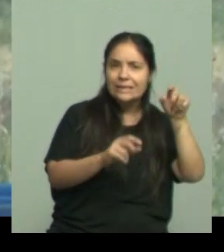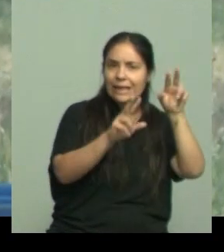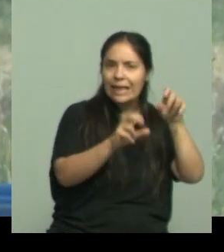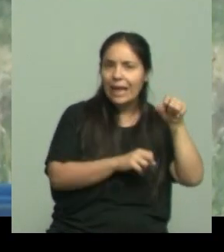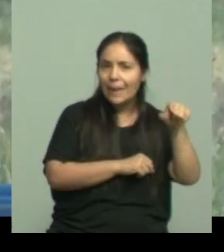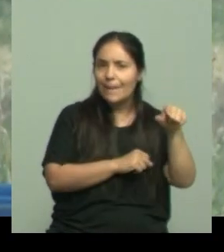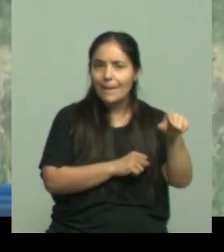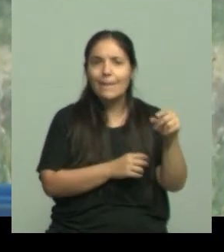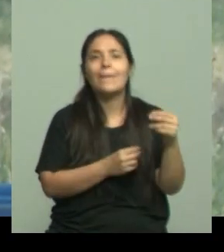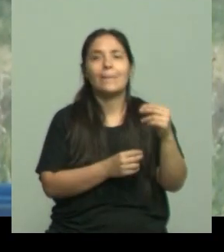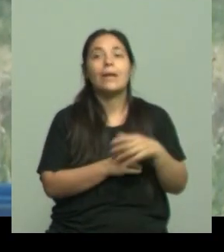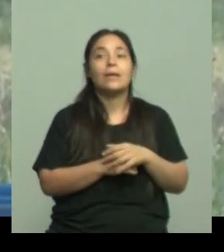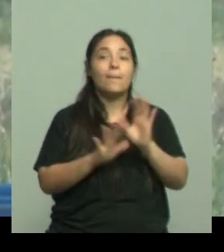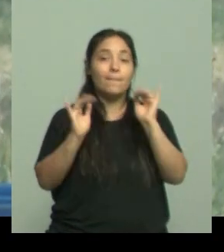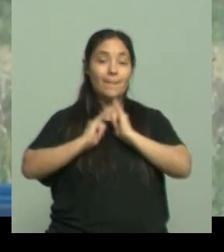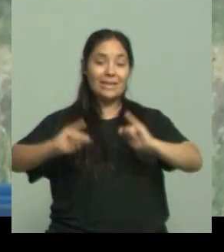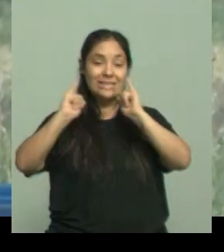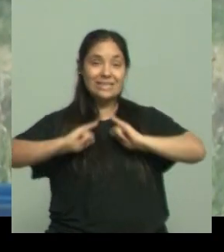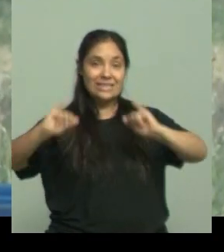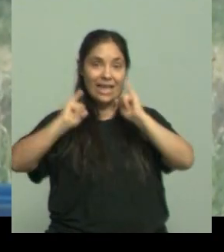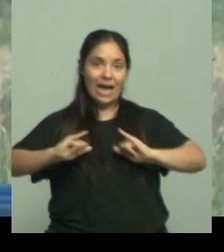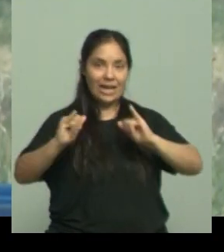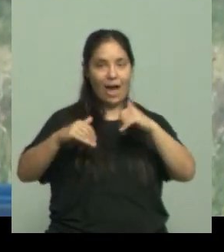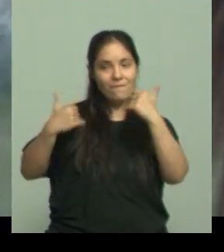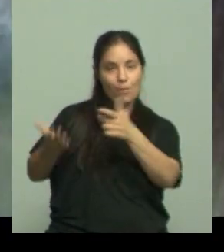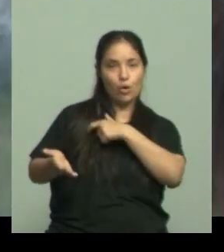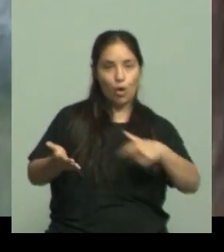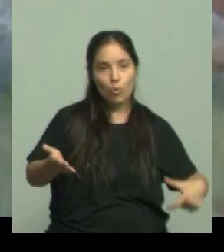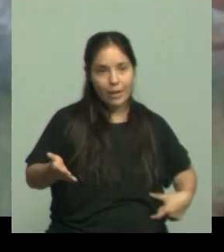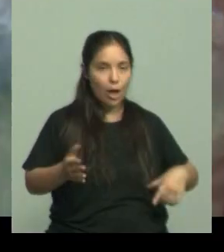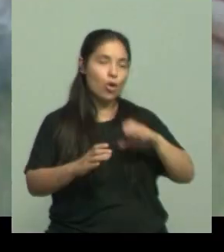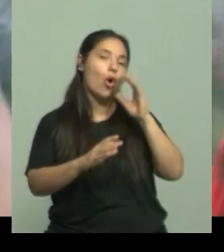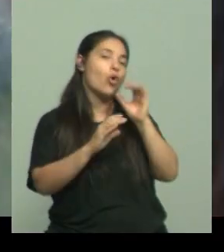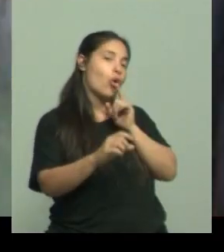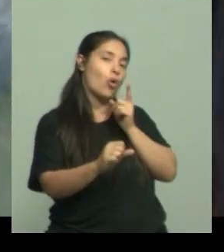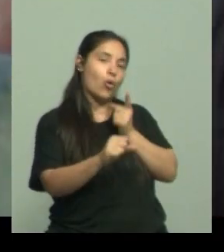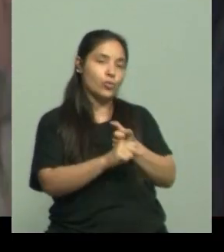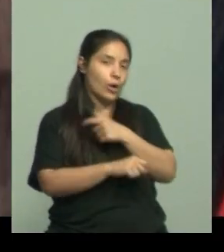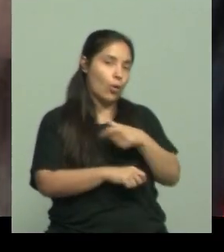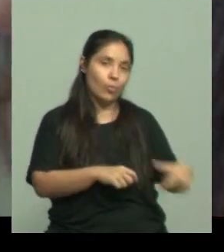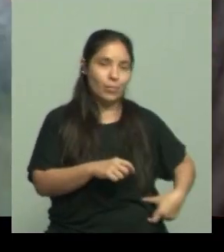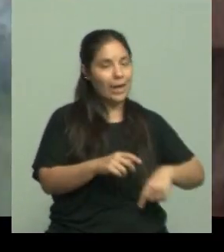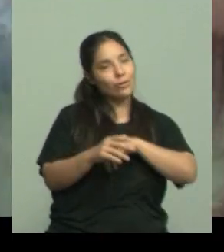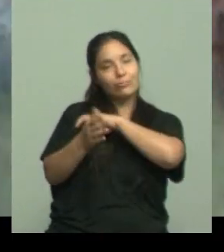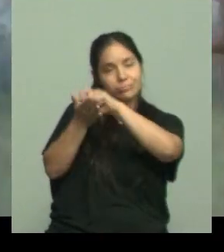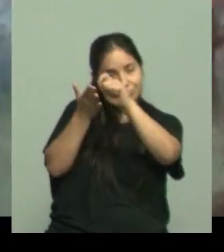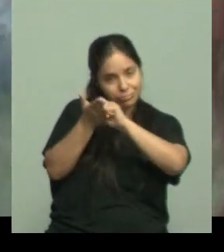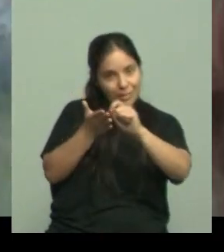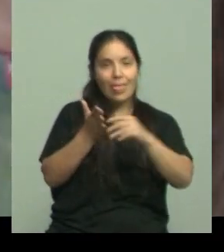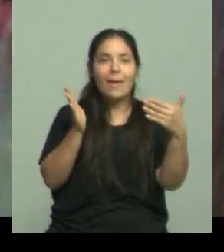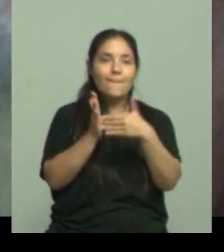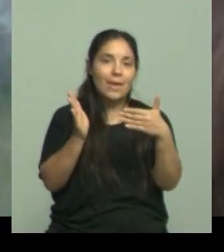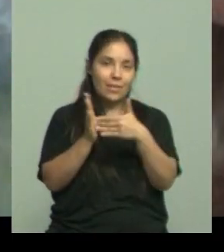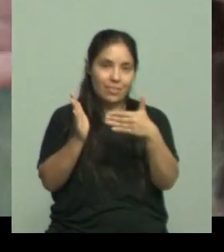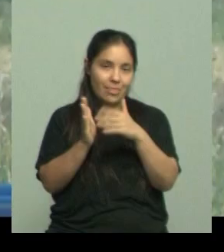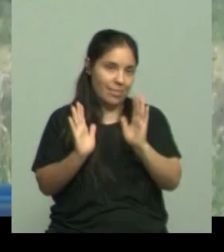están más en construcción de un mensaje de gobierno, estamos hablando del gobierno nacional, y otros que